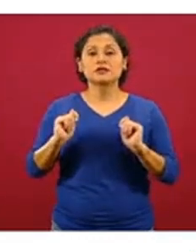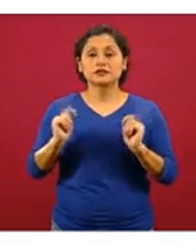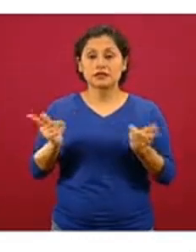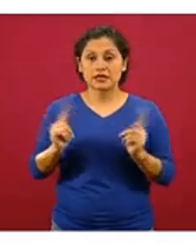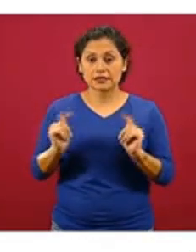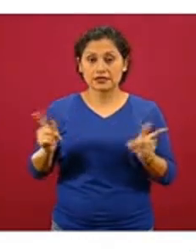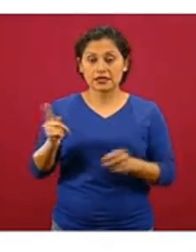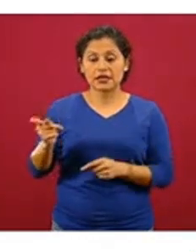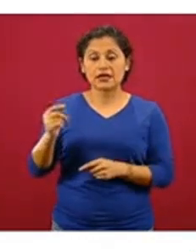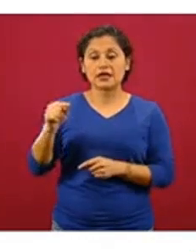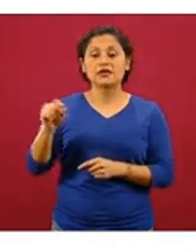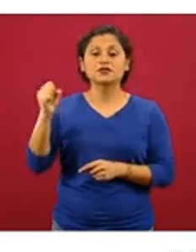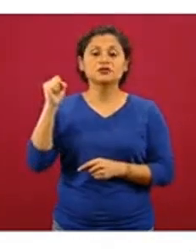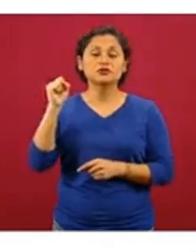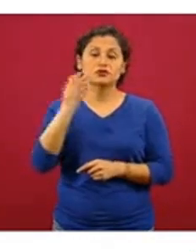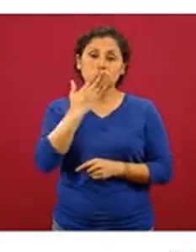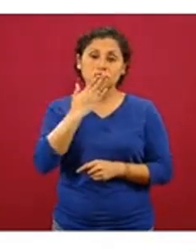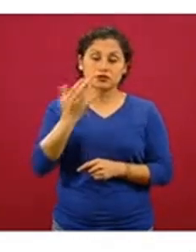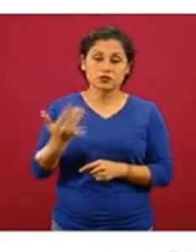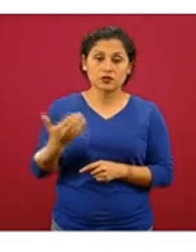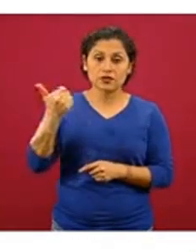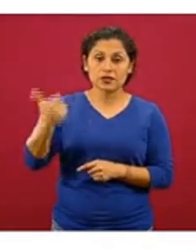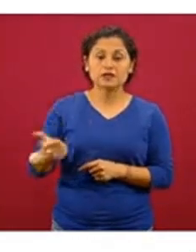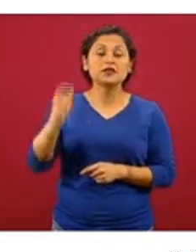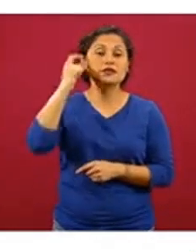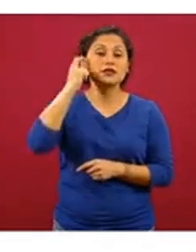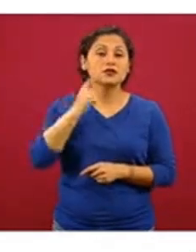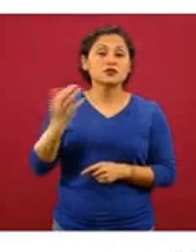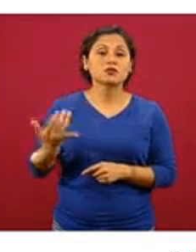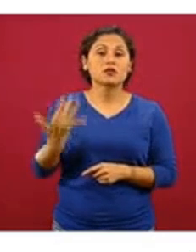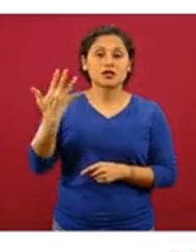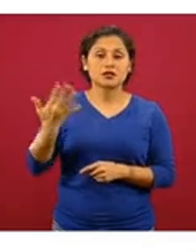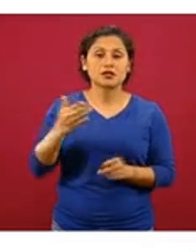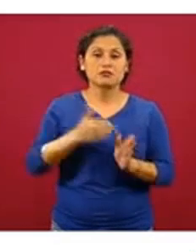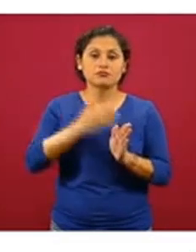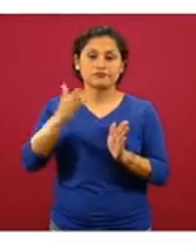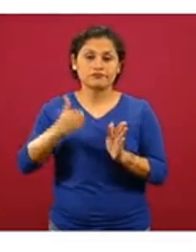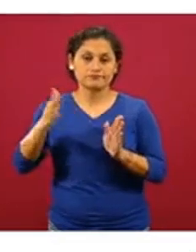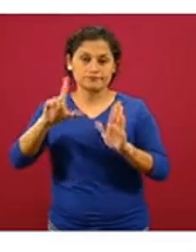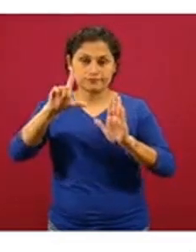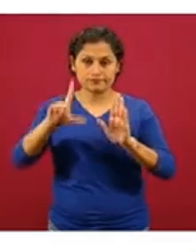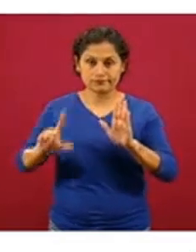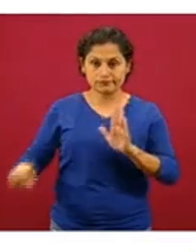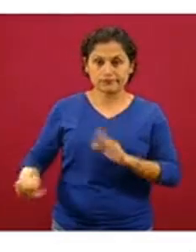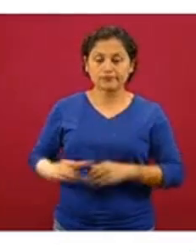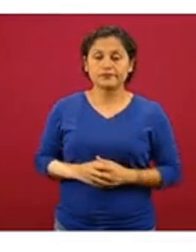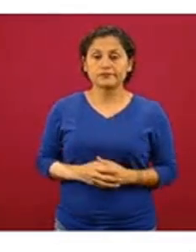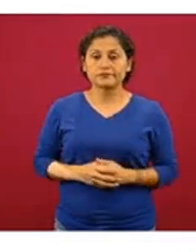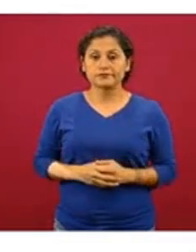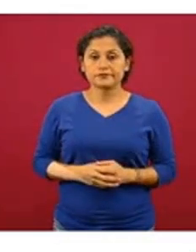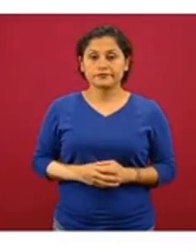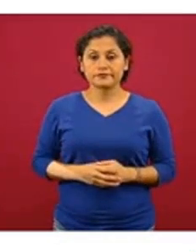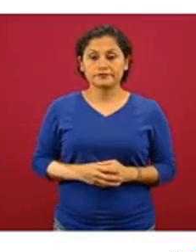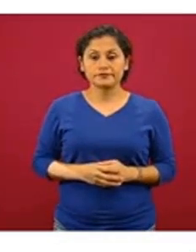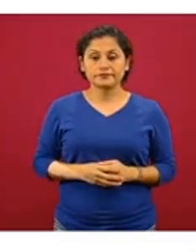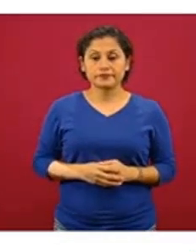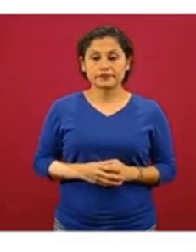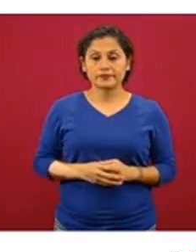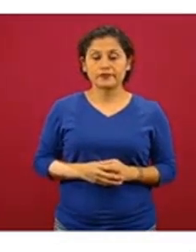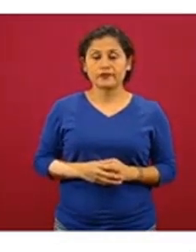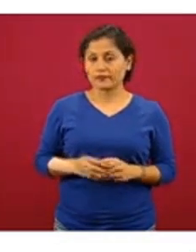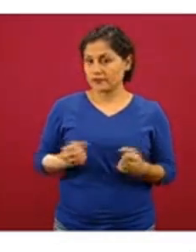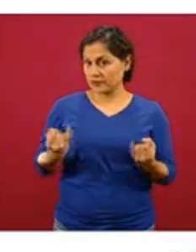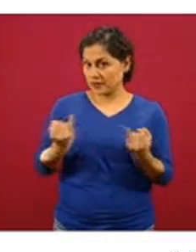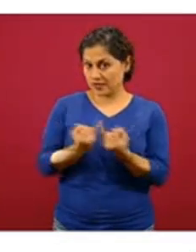con 56%, Guerrero con 55% y así progresivamente. La siguiente. Y lo mismo